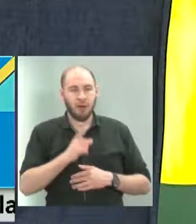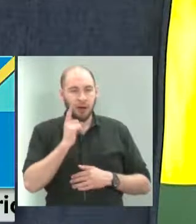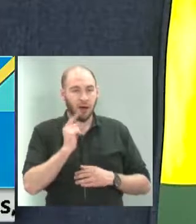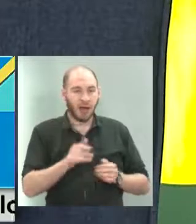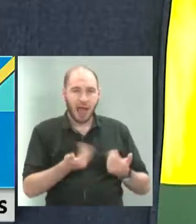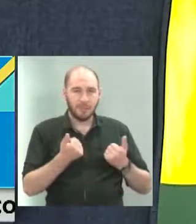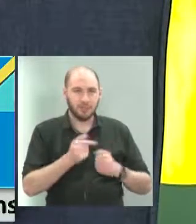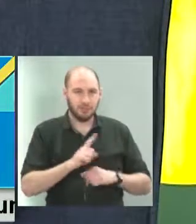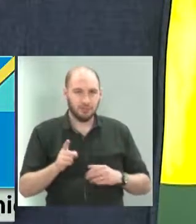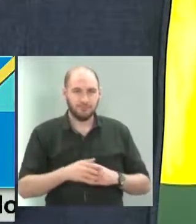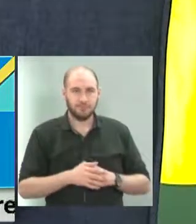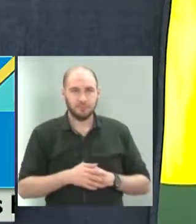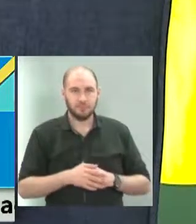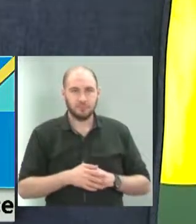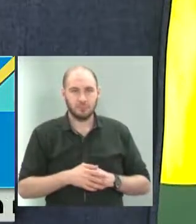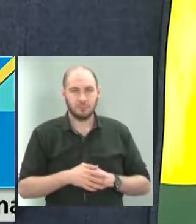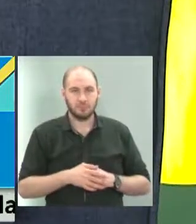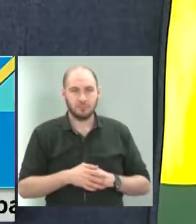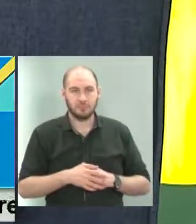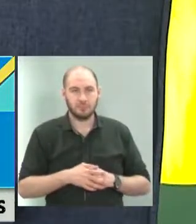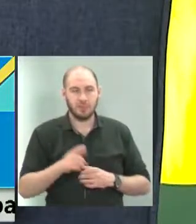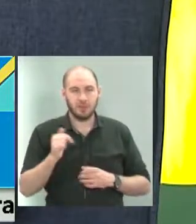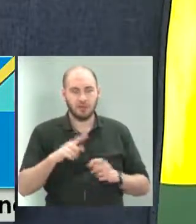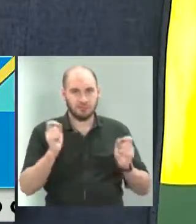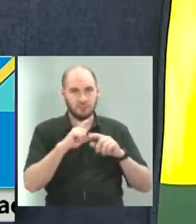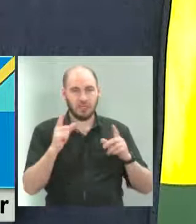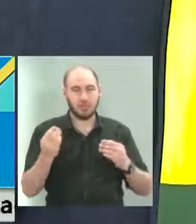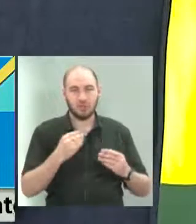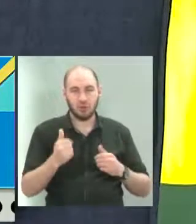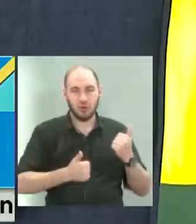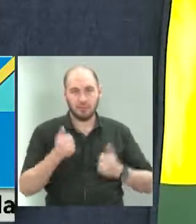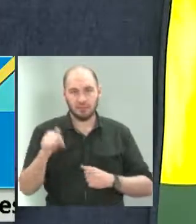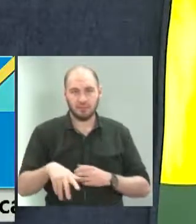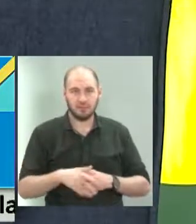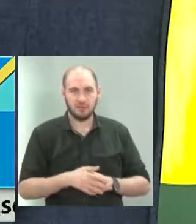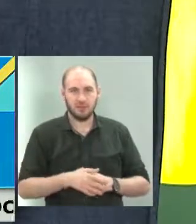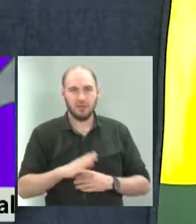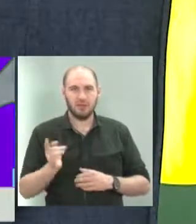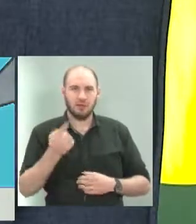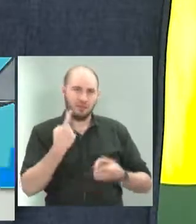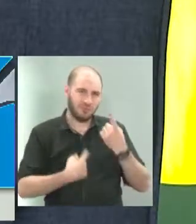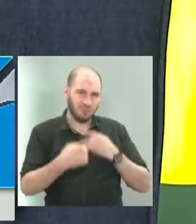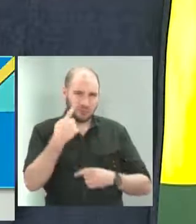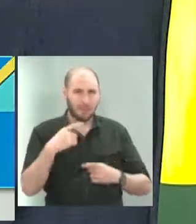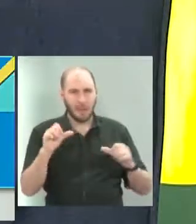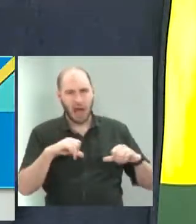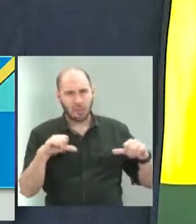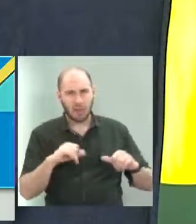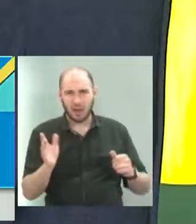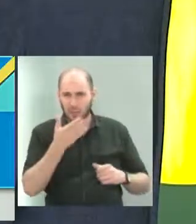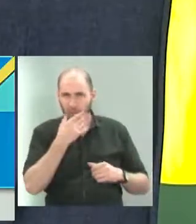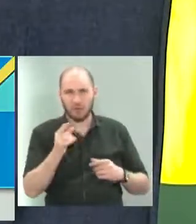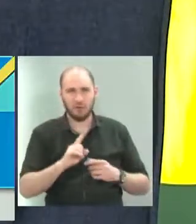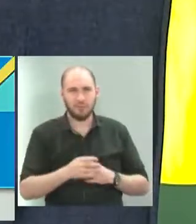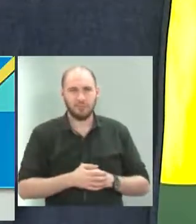días, no vamos a ser todos ahora sorprendidos por lo que pasó en este partido, vamos a ir todos a llorar así, somos malísimos, tenemos que ser buenos, no